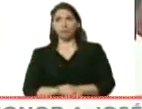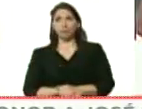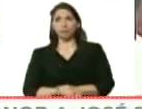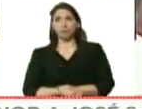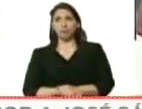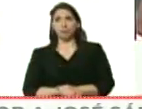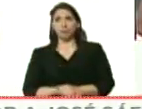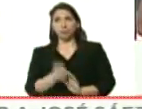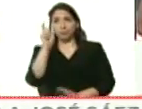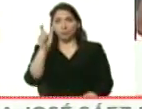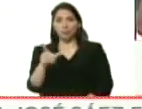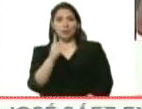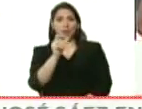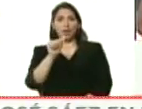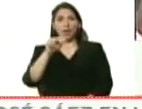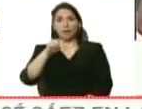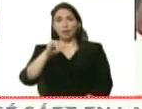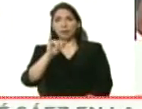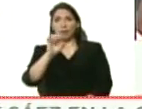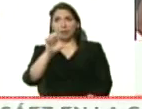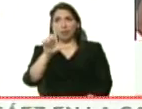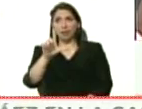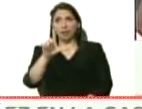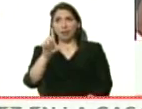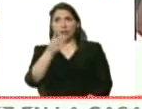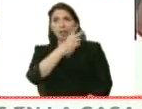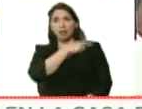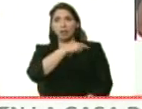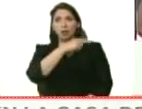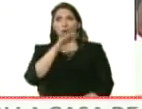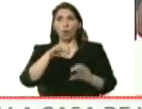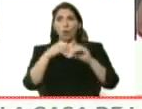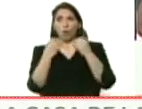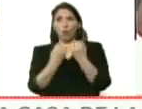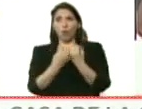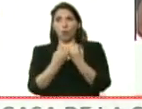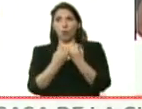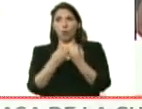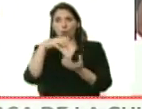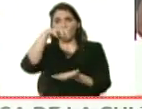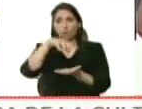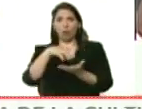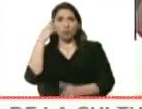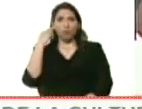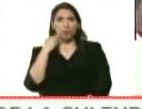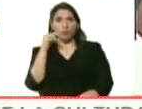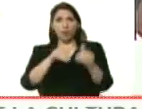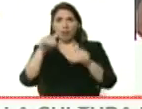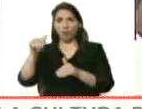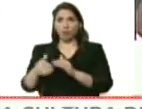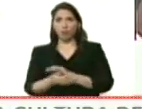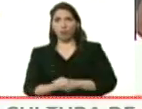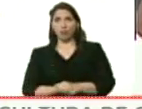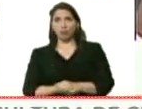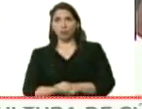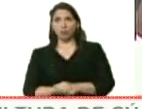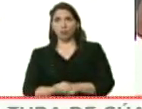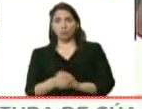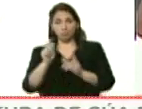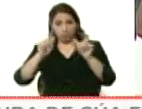Ciudadano Daniel Prieto, director de la Oficina Regional Electoral del Estado Bolívar. Ciudadanos